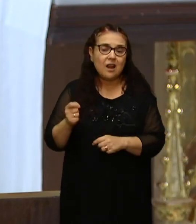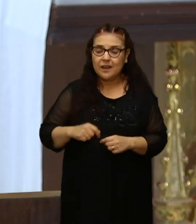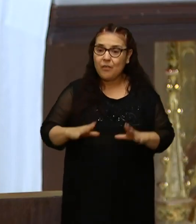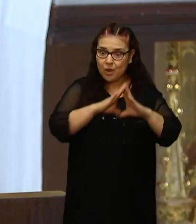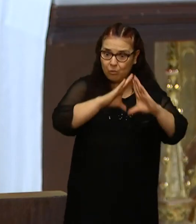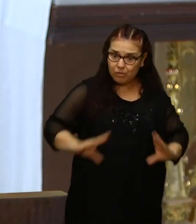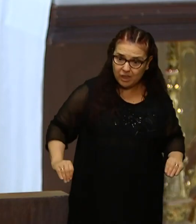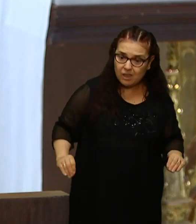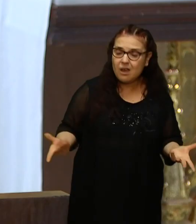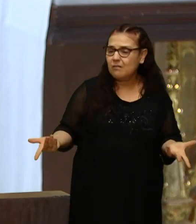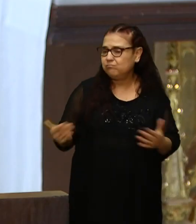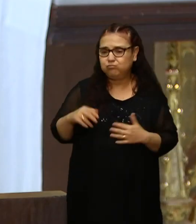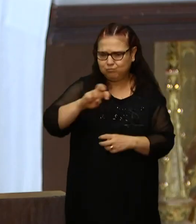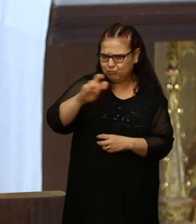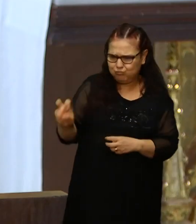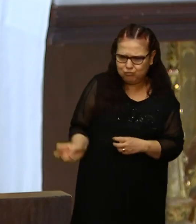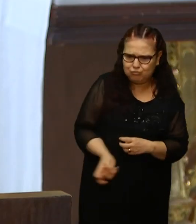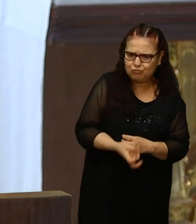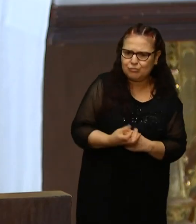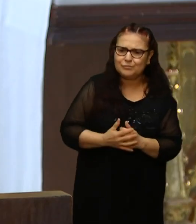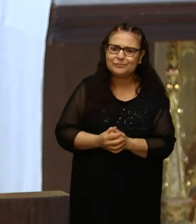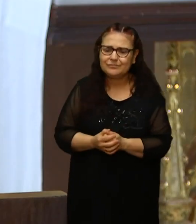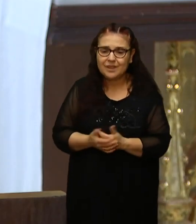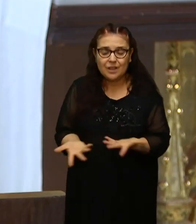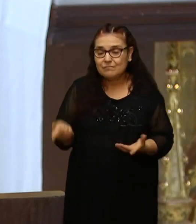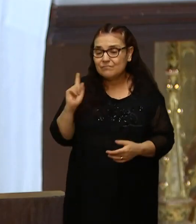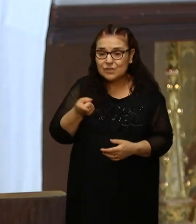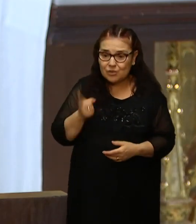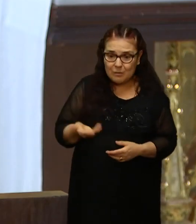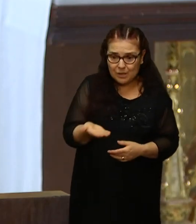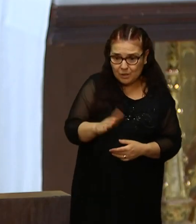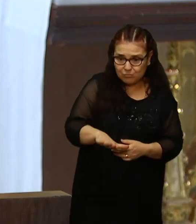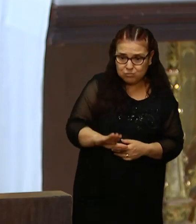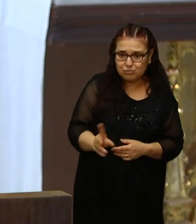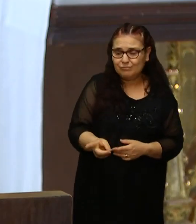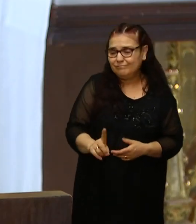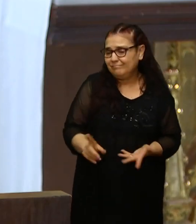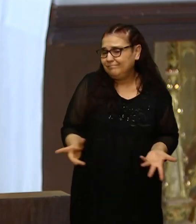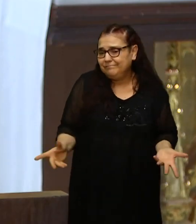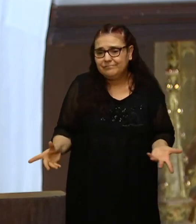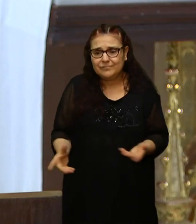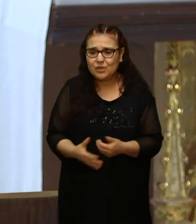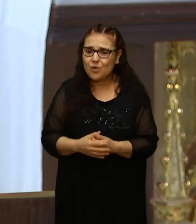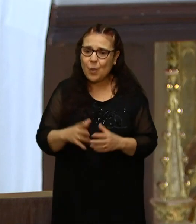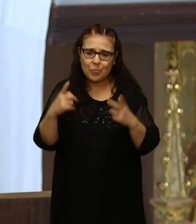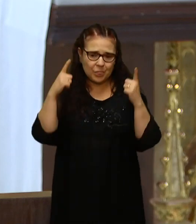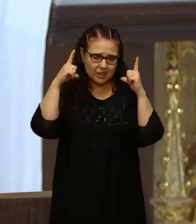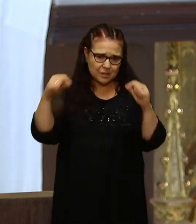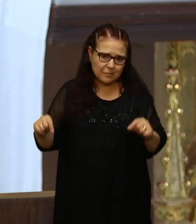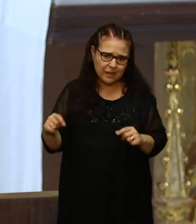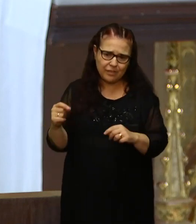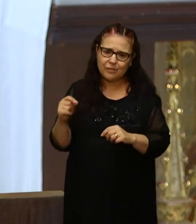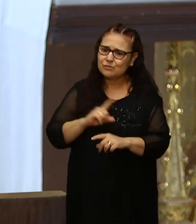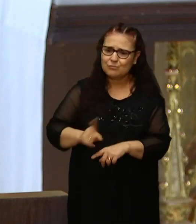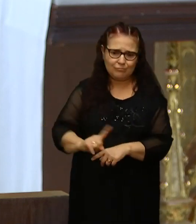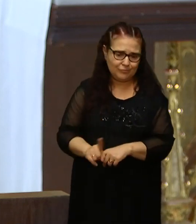Andalucía y en tantos otros lugares. No solo por los que han fallecido, no solo por los desaparecidos, sino